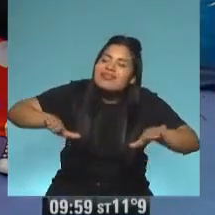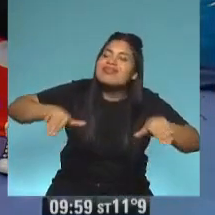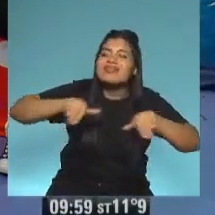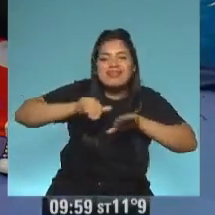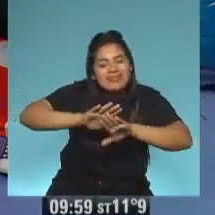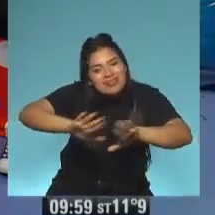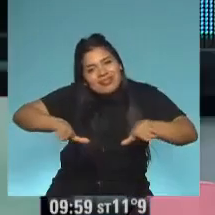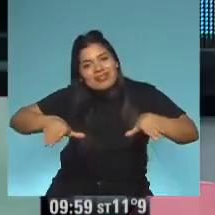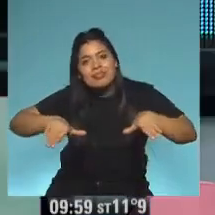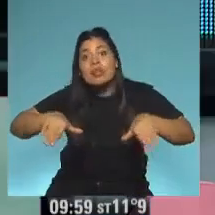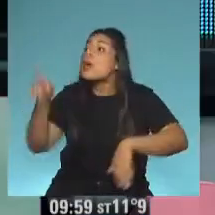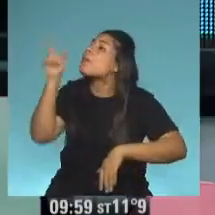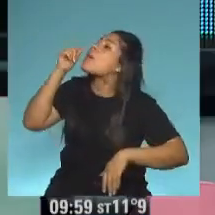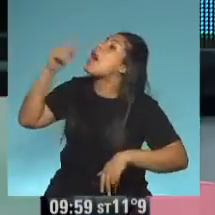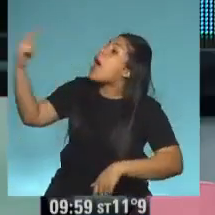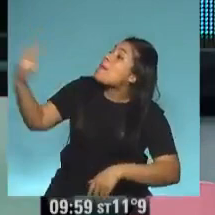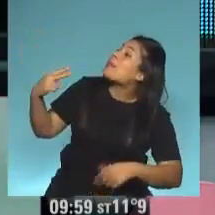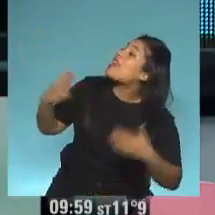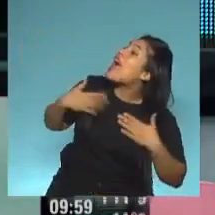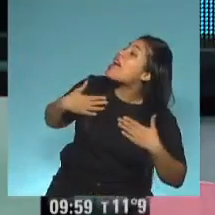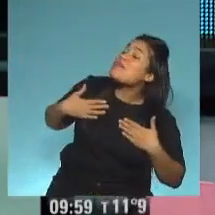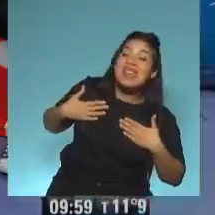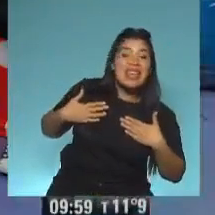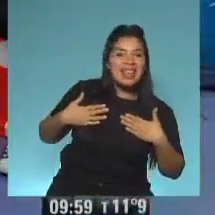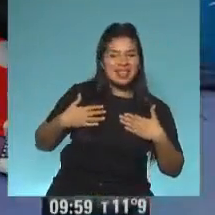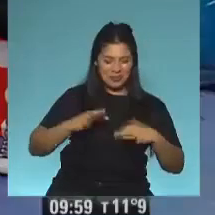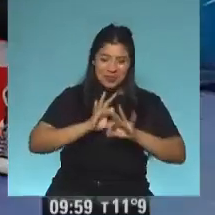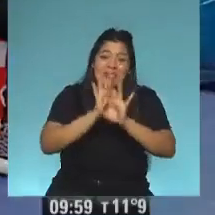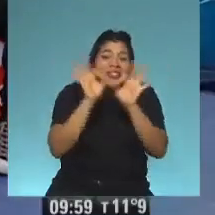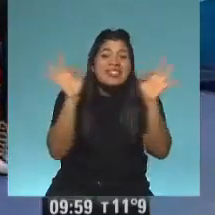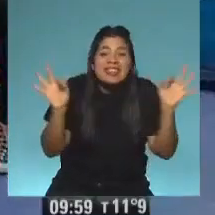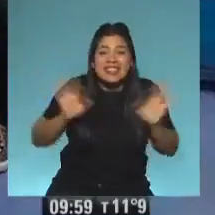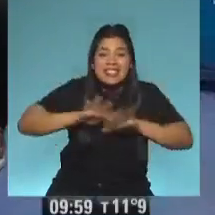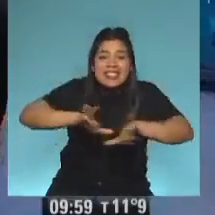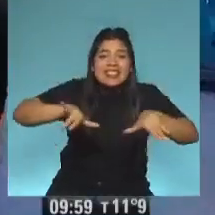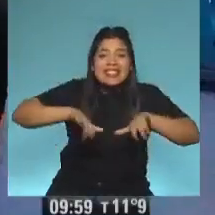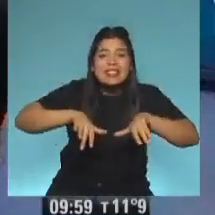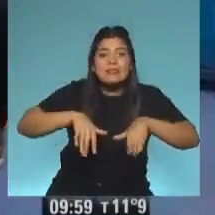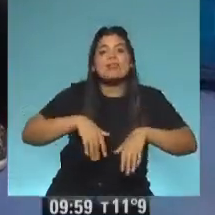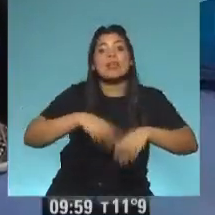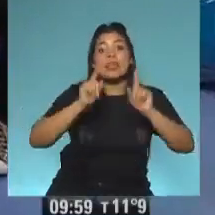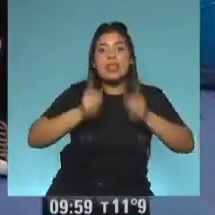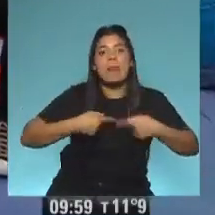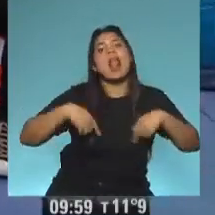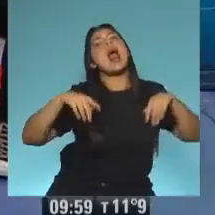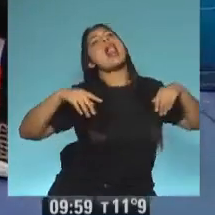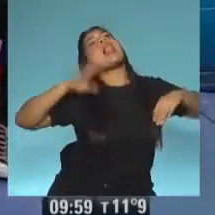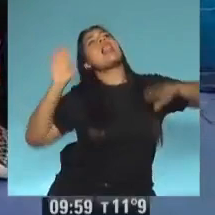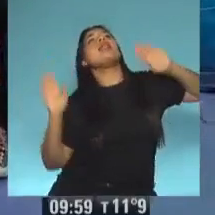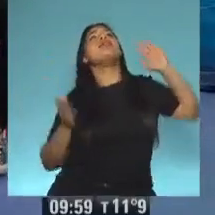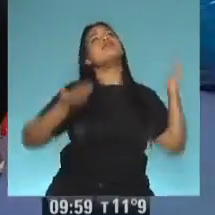¡Ey, papá! ¡Mira lo que hago! Gritó feliz. Nadó panza arriba y cabeza